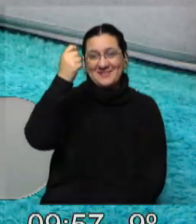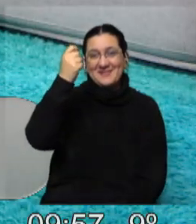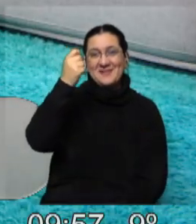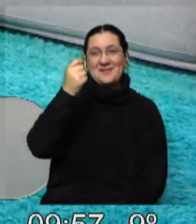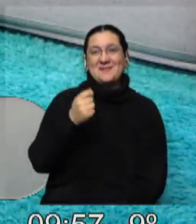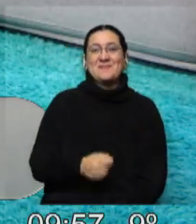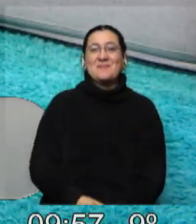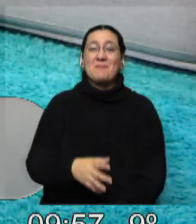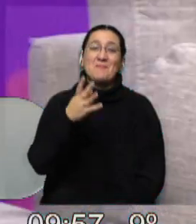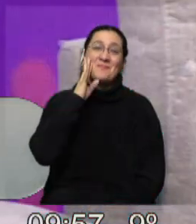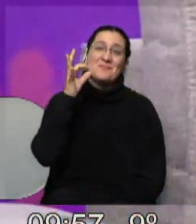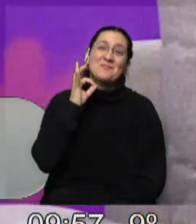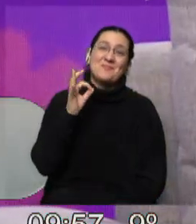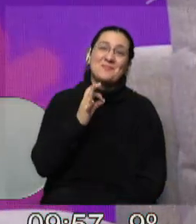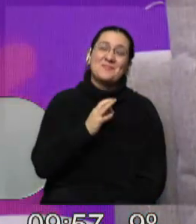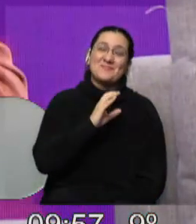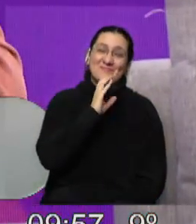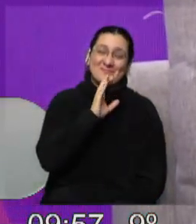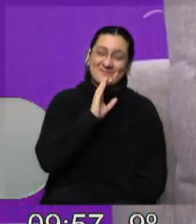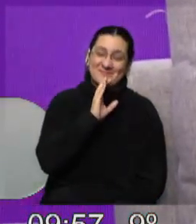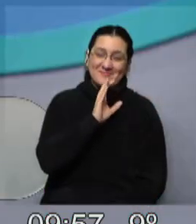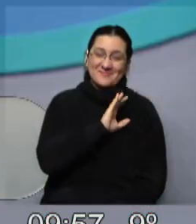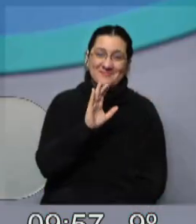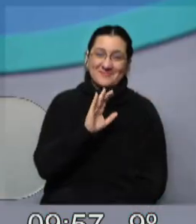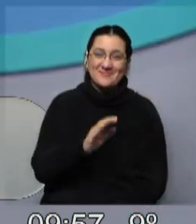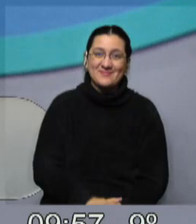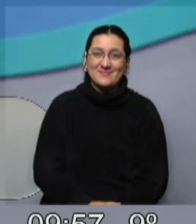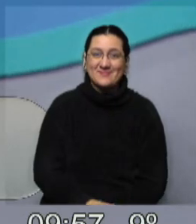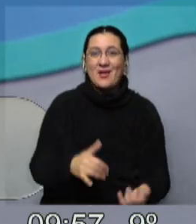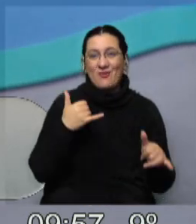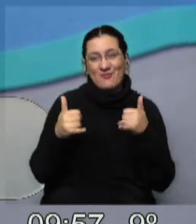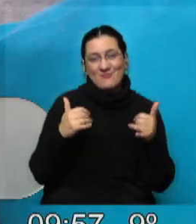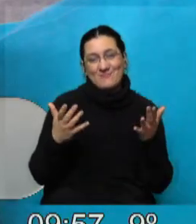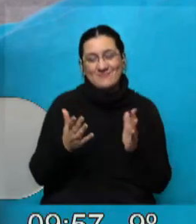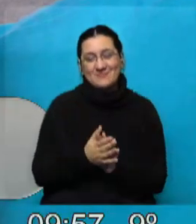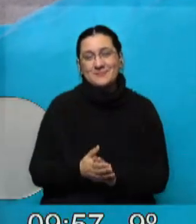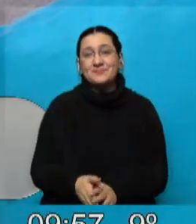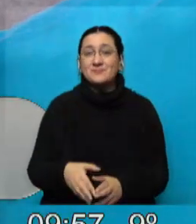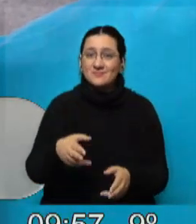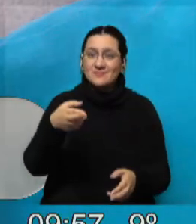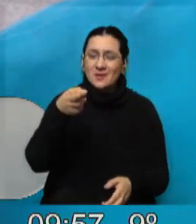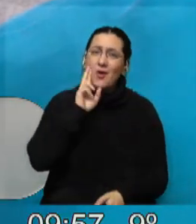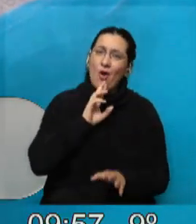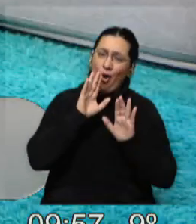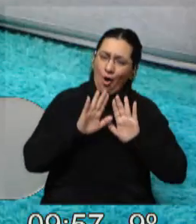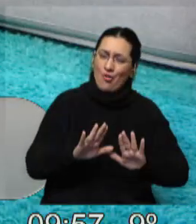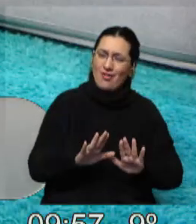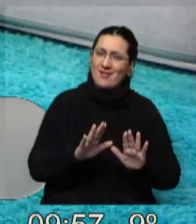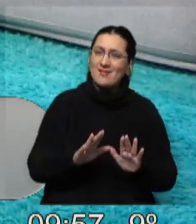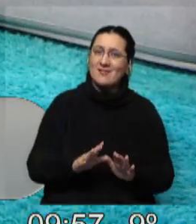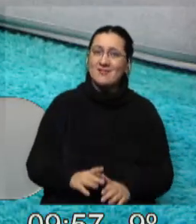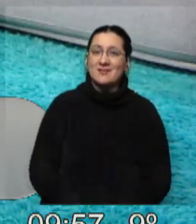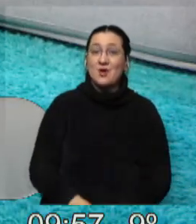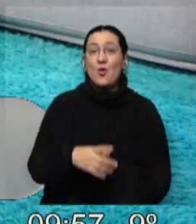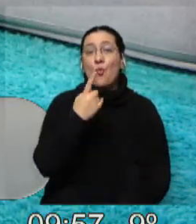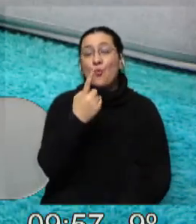juego también. Perdón. Viste perdón. Que nosotros vamos más por otro lado. Nosotros vamos por el chivo. Bueno, no, orden, no. Orden. A ver, uno entonces se pone